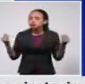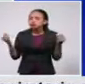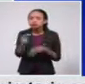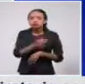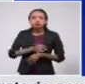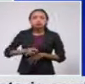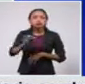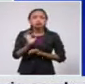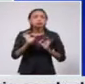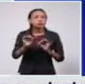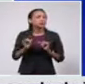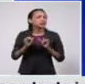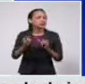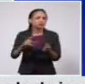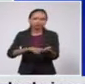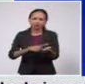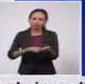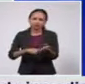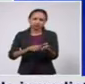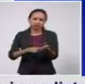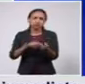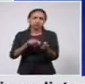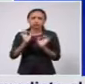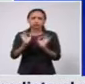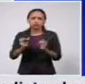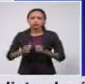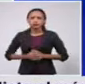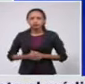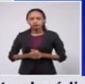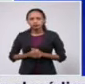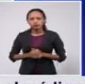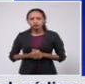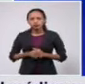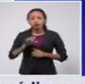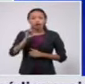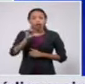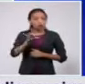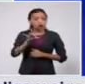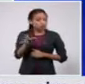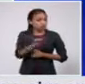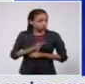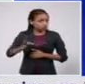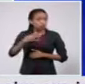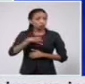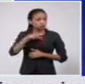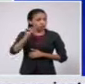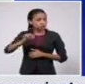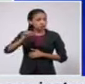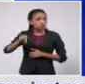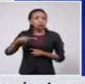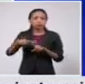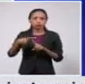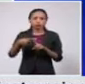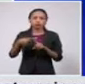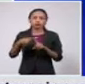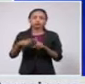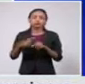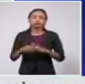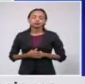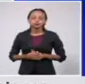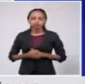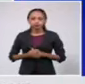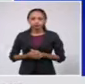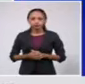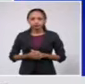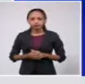estado ocurriendo en la provincia de La Mana, en sus 15 municipios. La provincia con